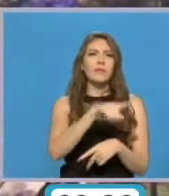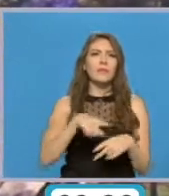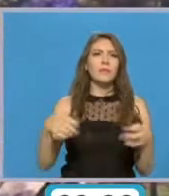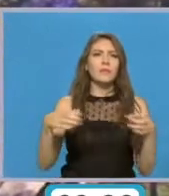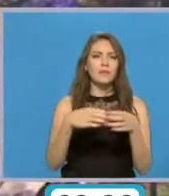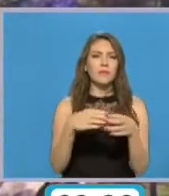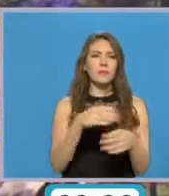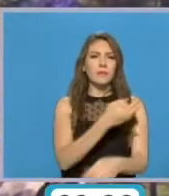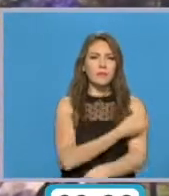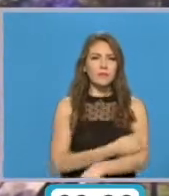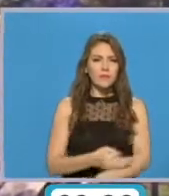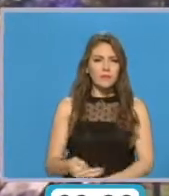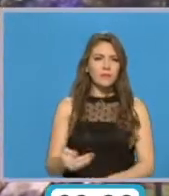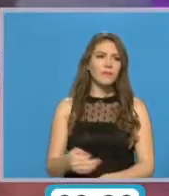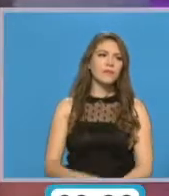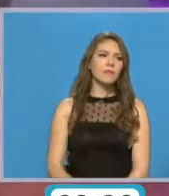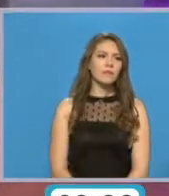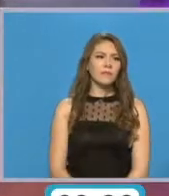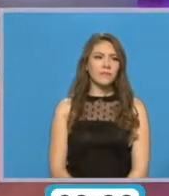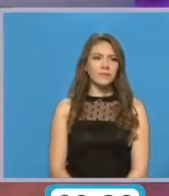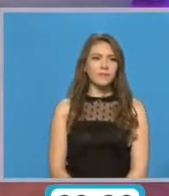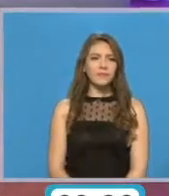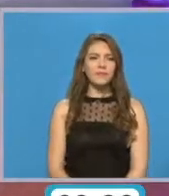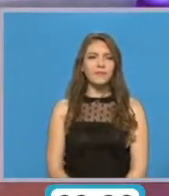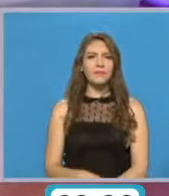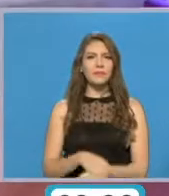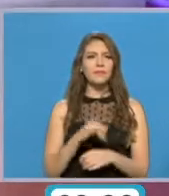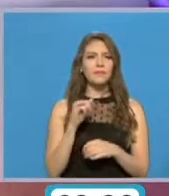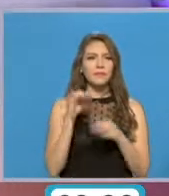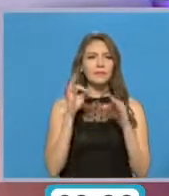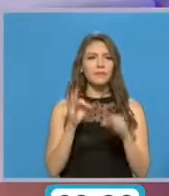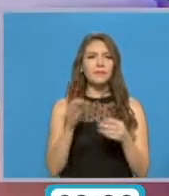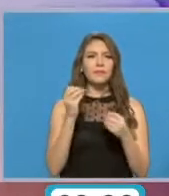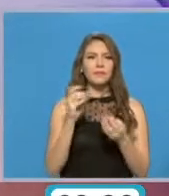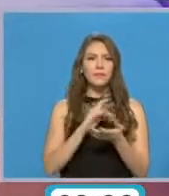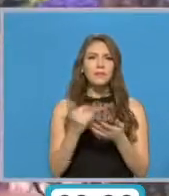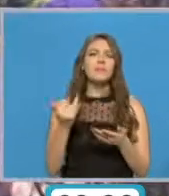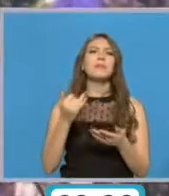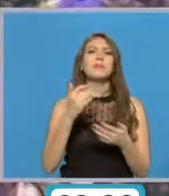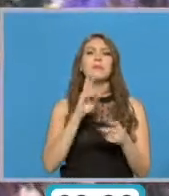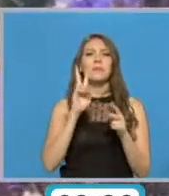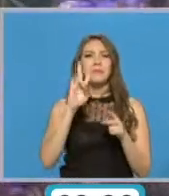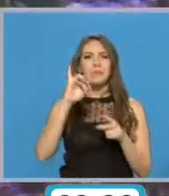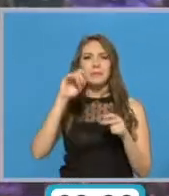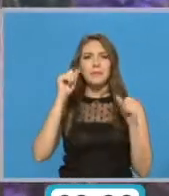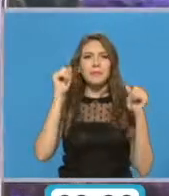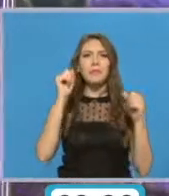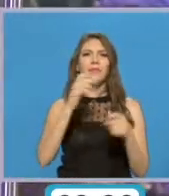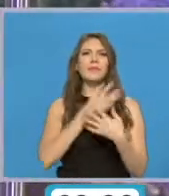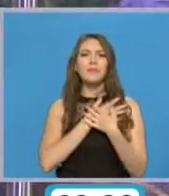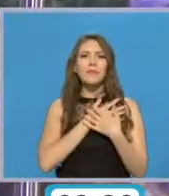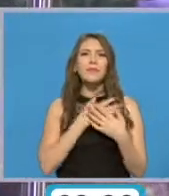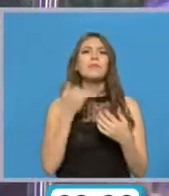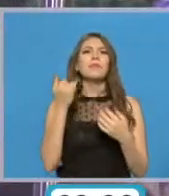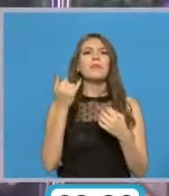fundamental, que es la familia y de donde venimos todos. Perfecto. Así que bueno, viva el amor, viva la vida y que tengan un gran